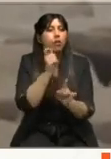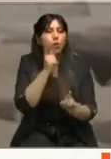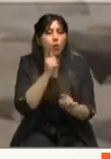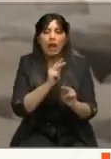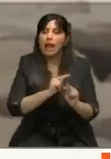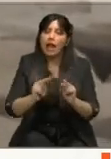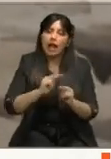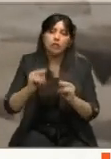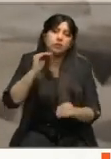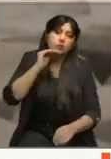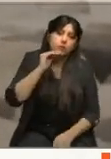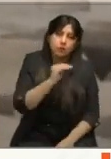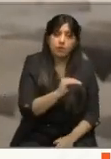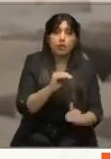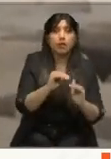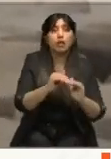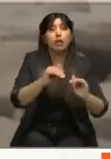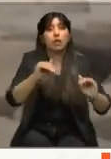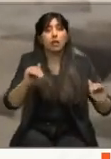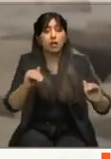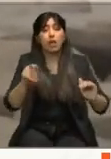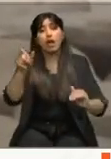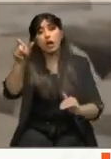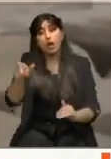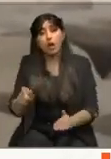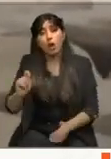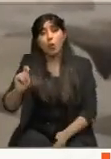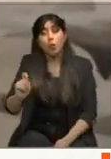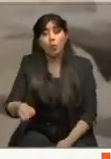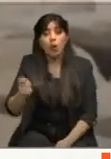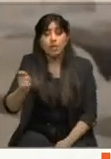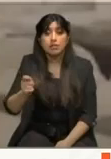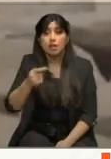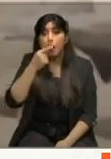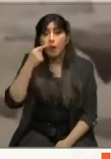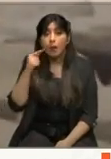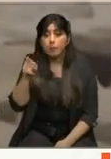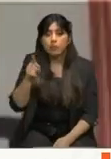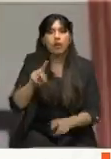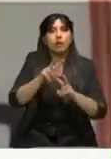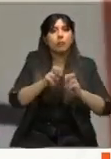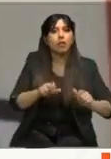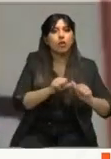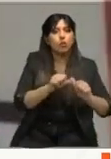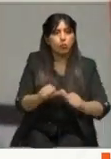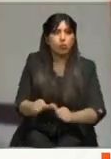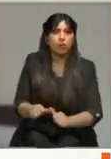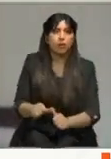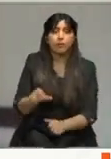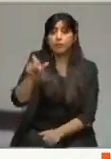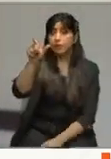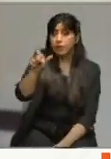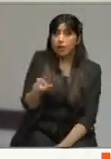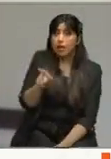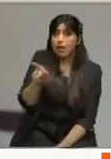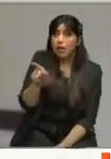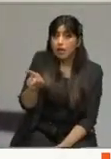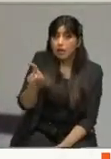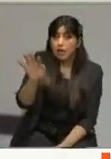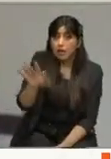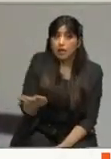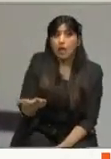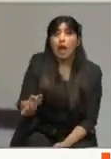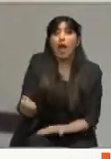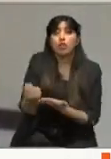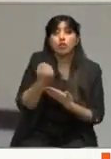pueda separar del cargo al juez señor Barraza mientras dure la investigación. Jueces de esta característica no le sirven